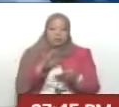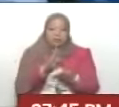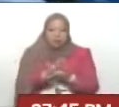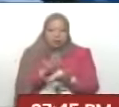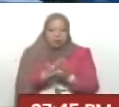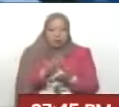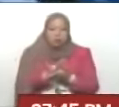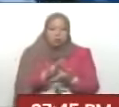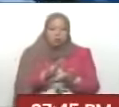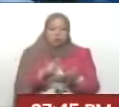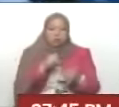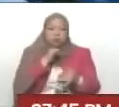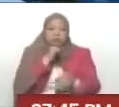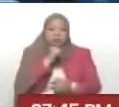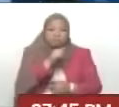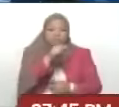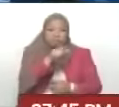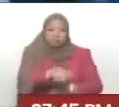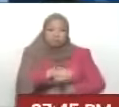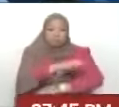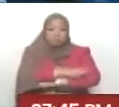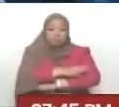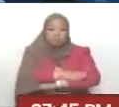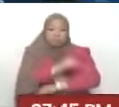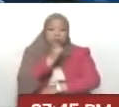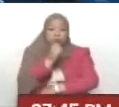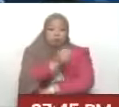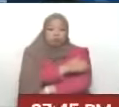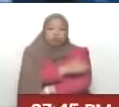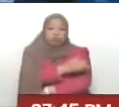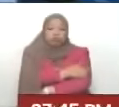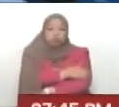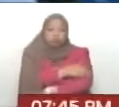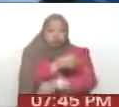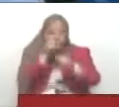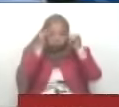los diablos, a los demonios, a las demonias.